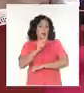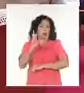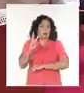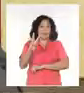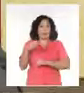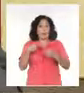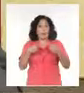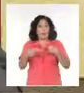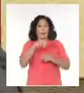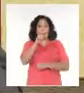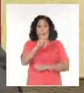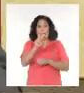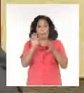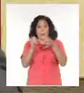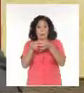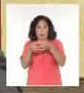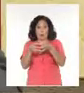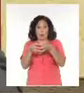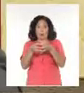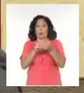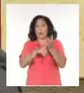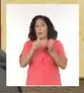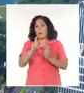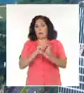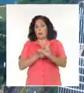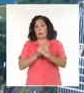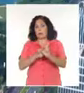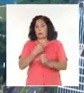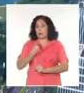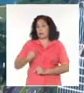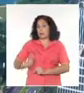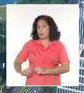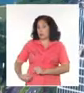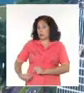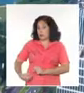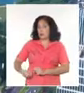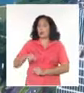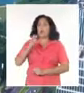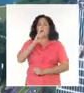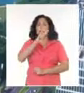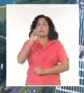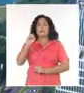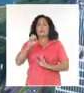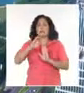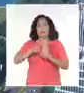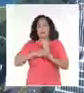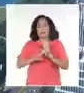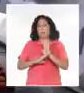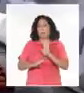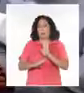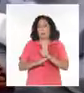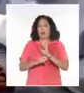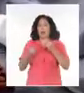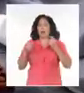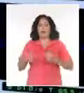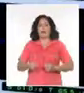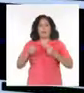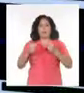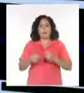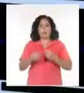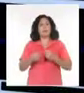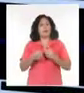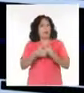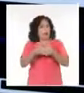del vigésimo Comité Central del Partido Comunista de China adoptó más de 300 medidas que insisten en la apertura de